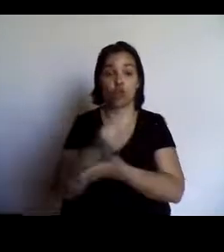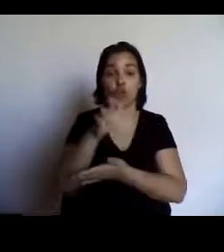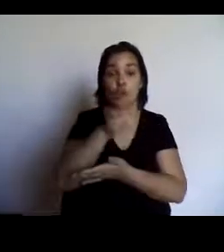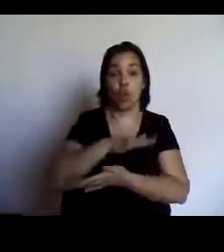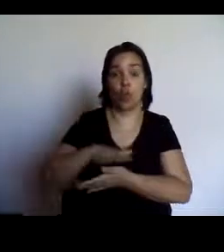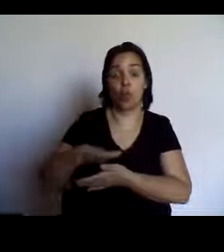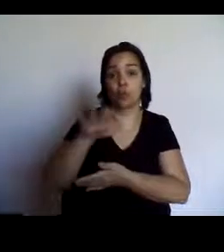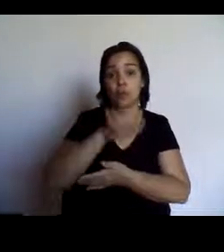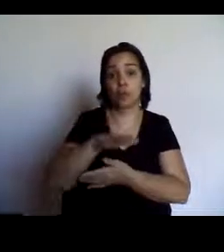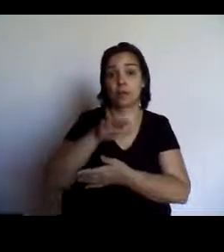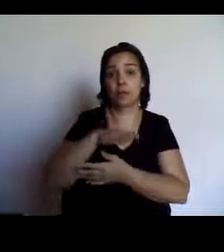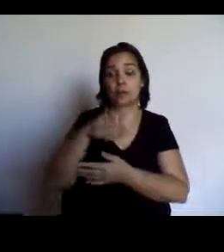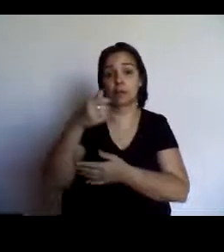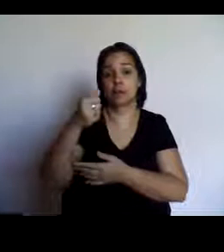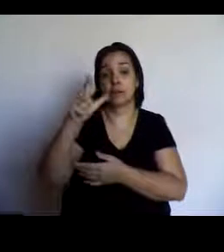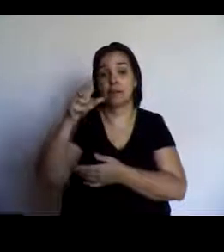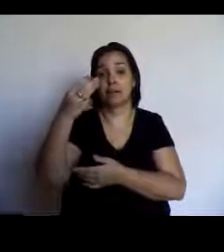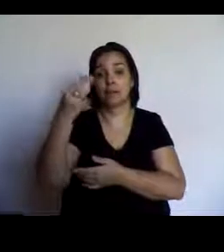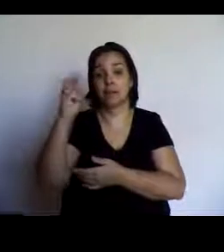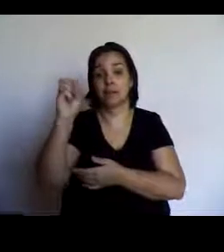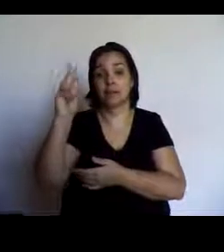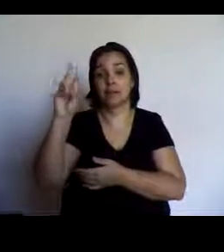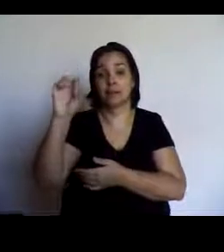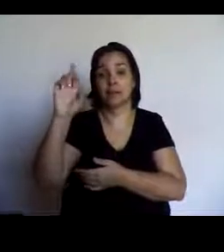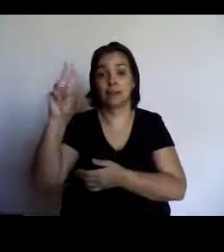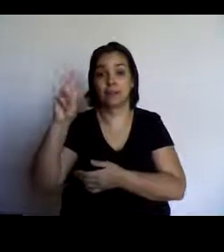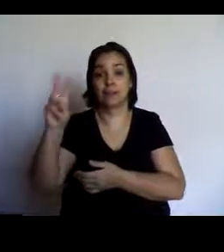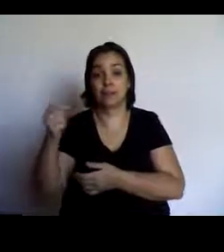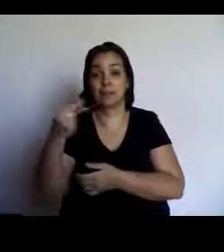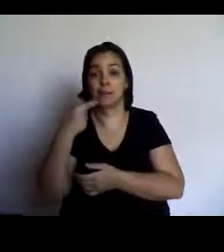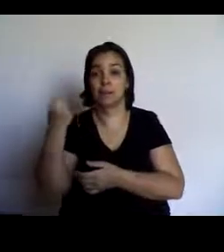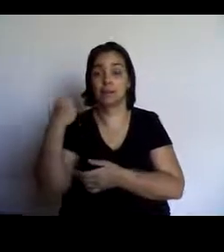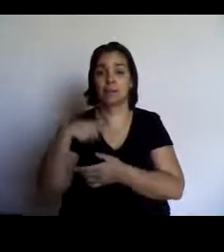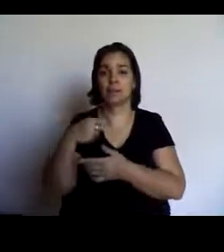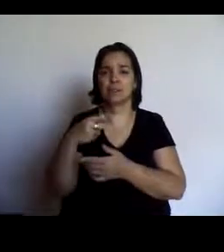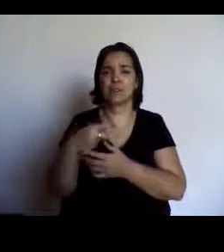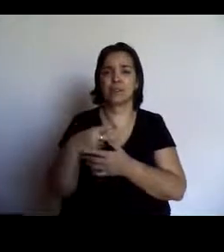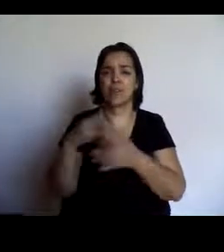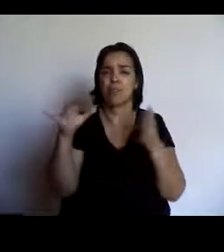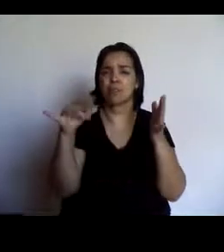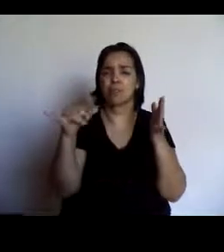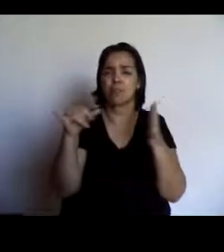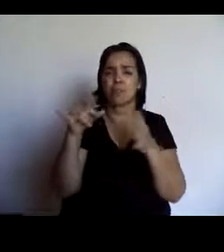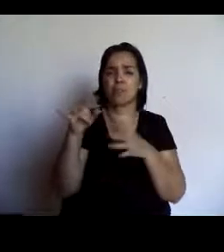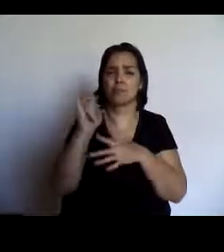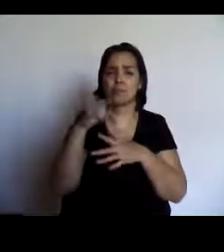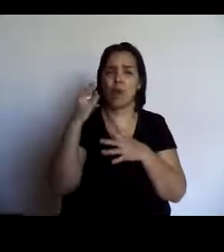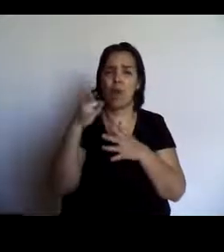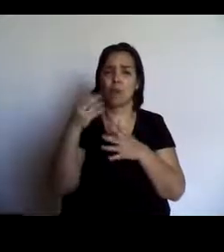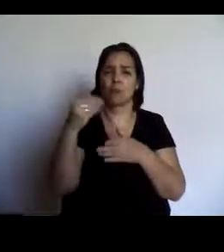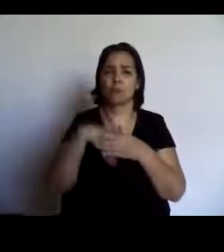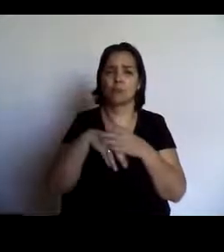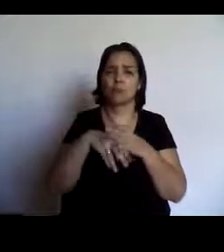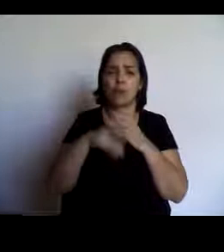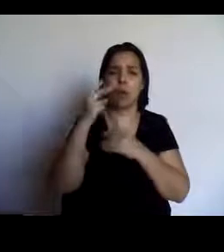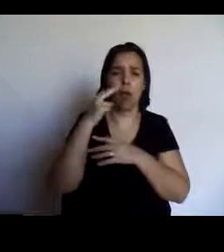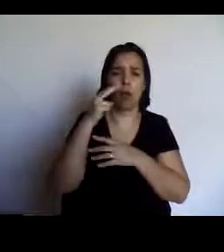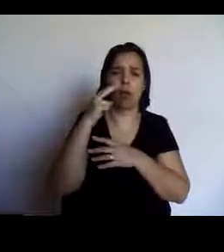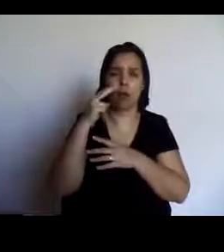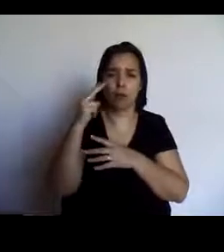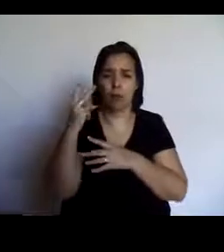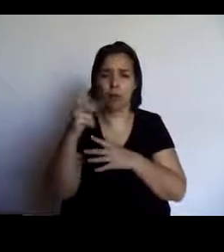el Europeer como fuente de atracción de un sector turístico bastante concreto, pero